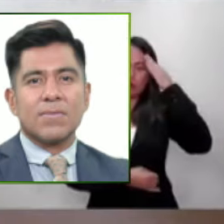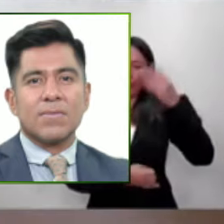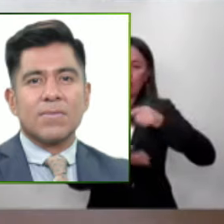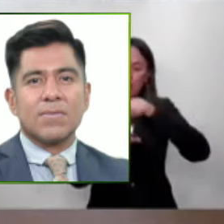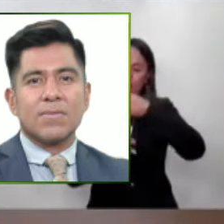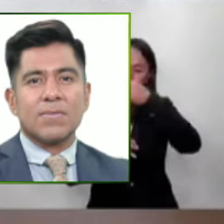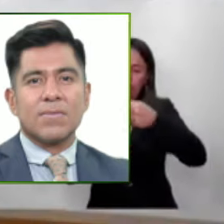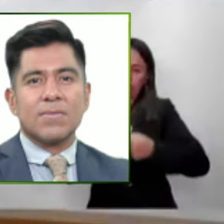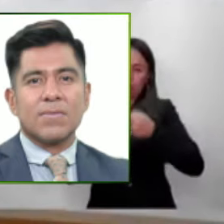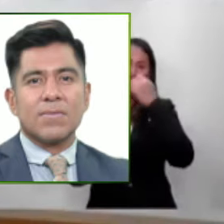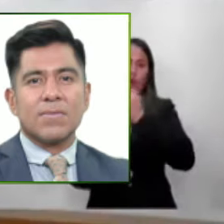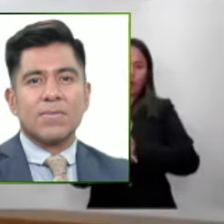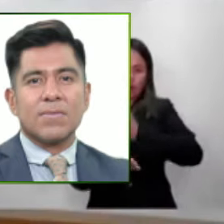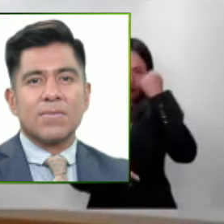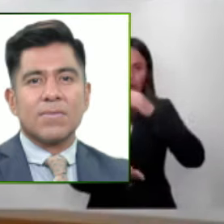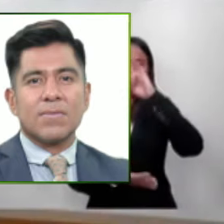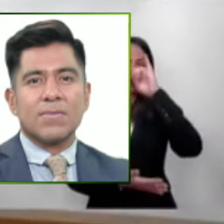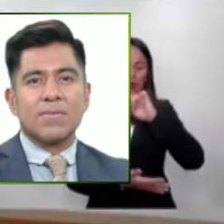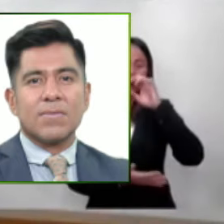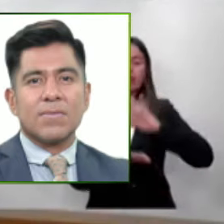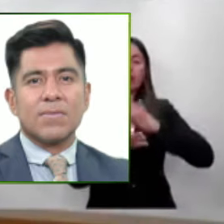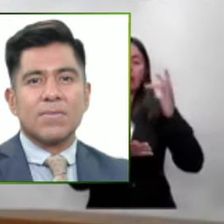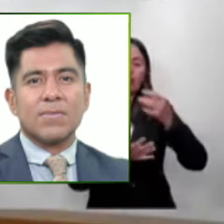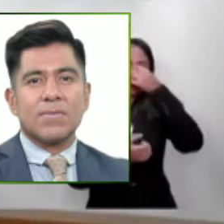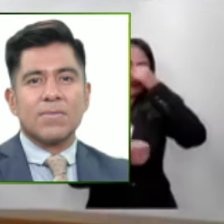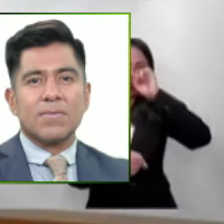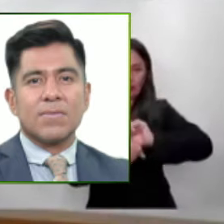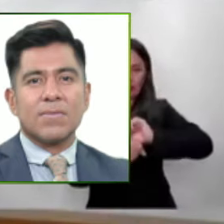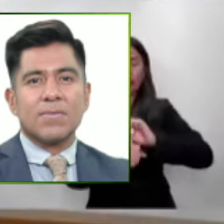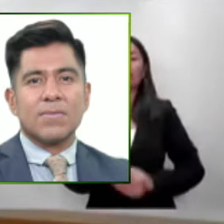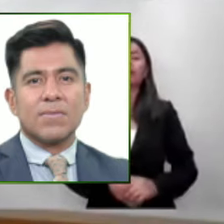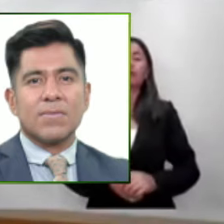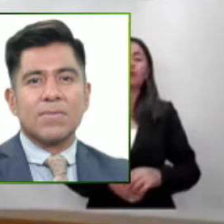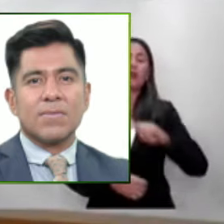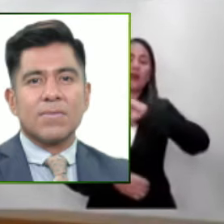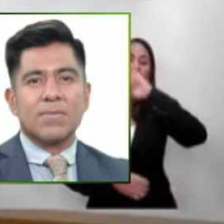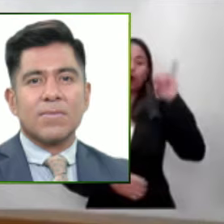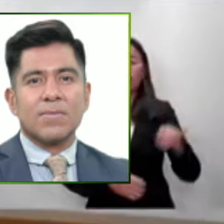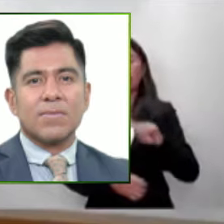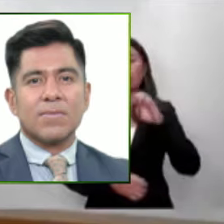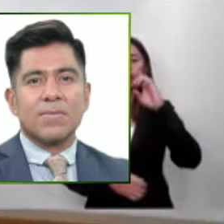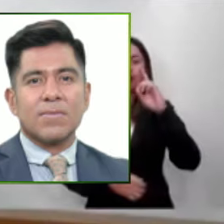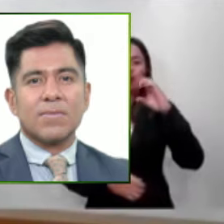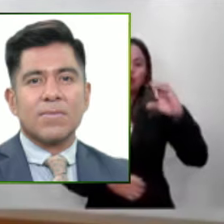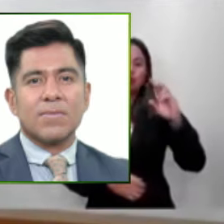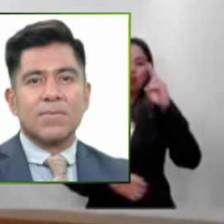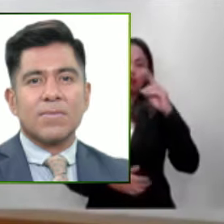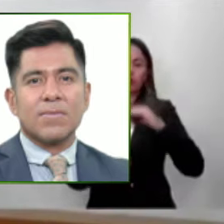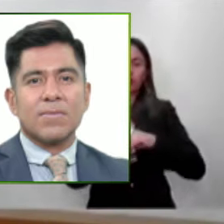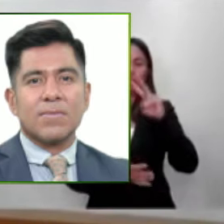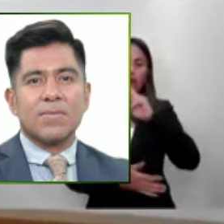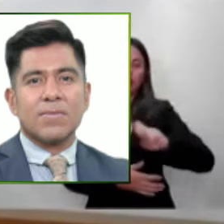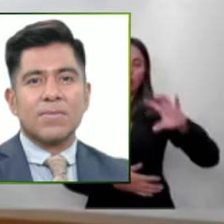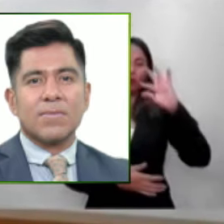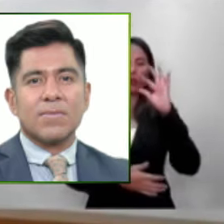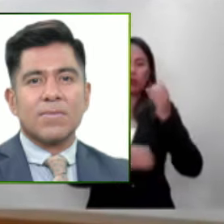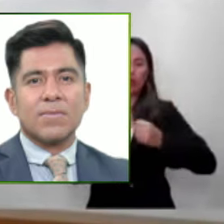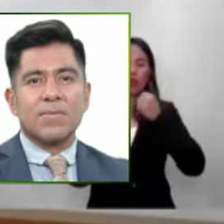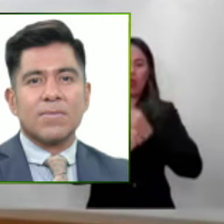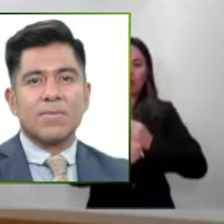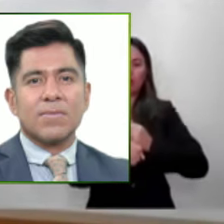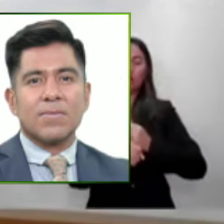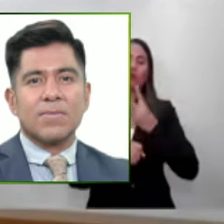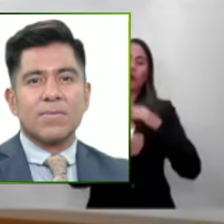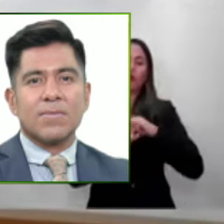próximo 1 de octubre, junto con los otros 15 alcaldes y alcaldesas electas, podrá asumir